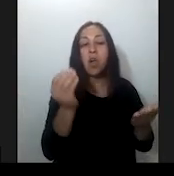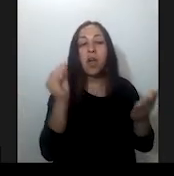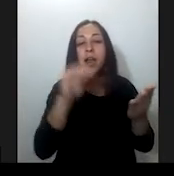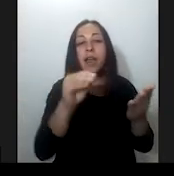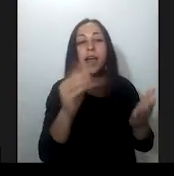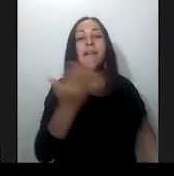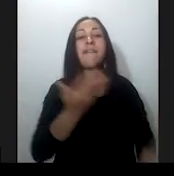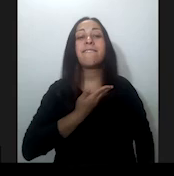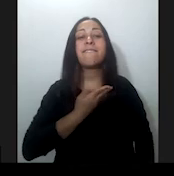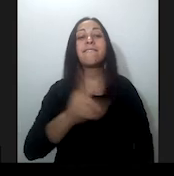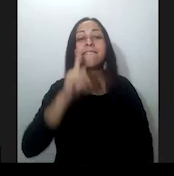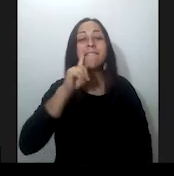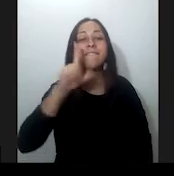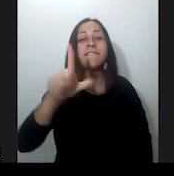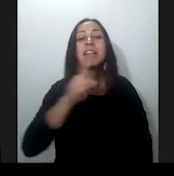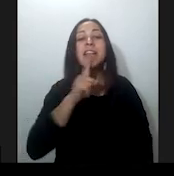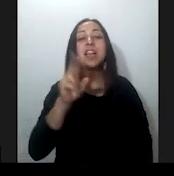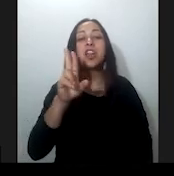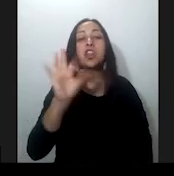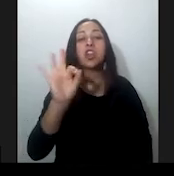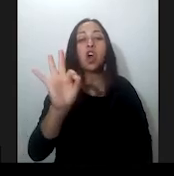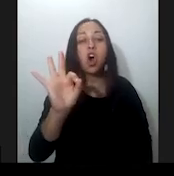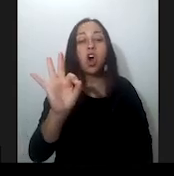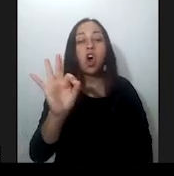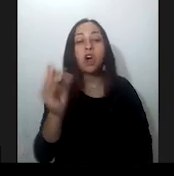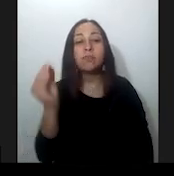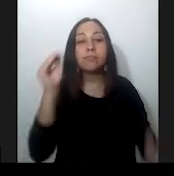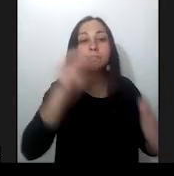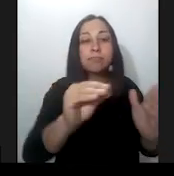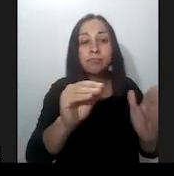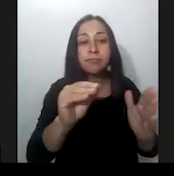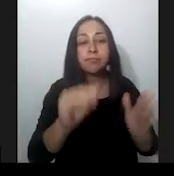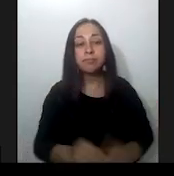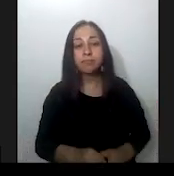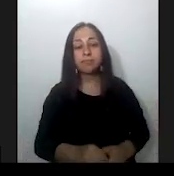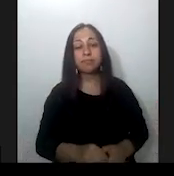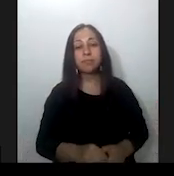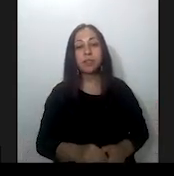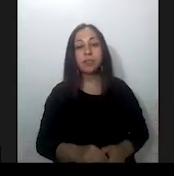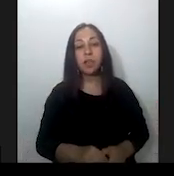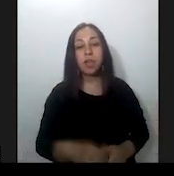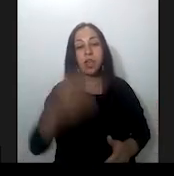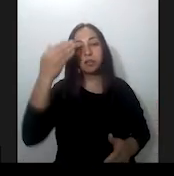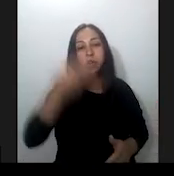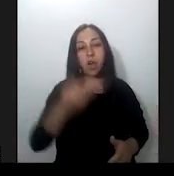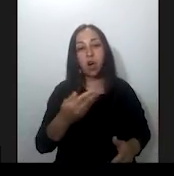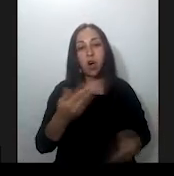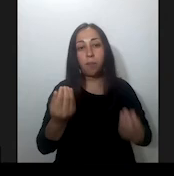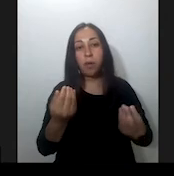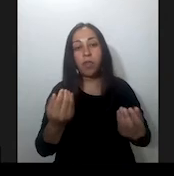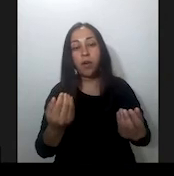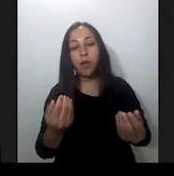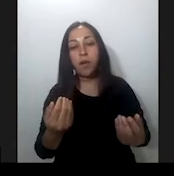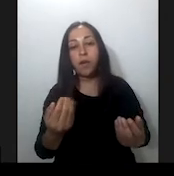por ejemplo, bien, agregar un filtro. ¿Sí? Noten, le agrego un filtro.